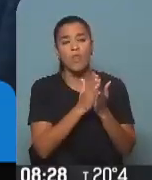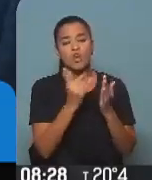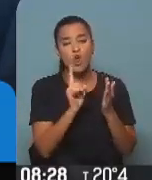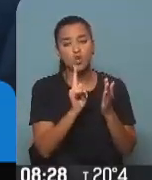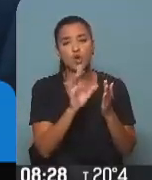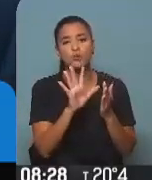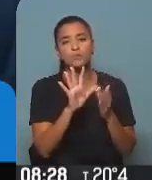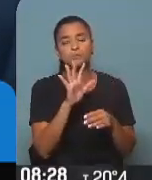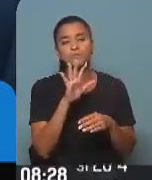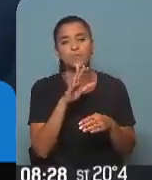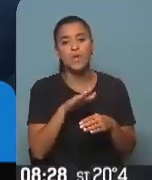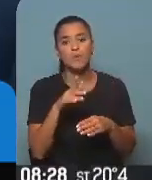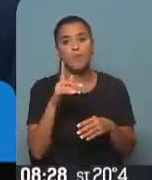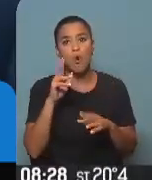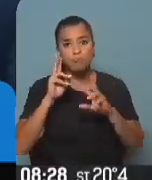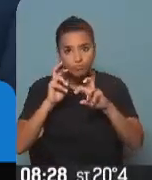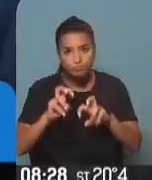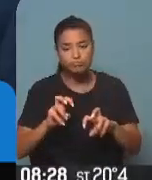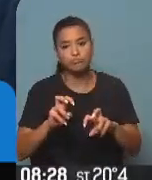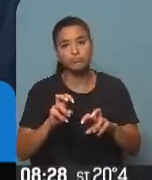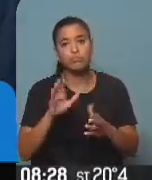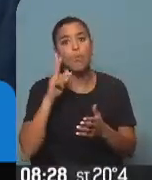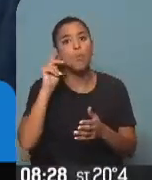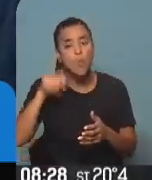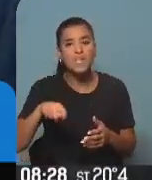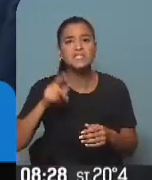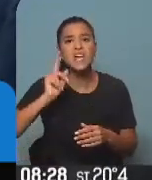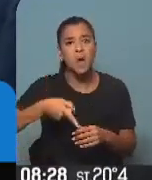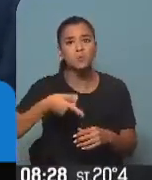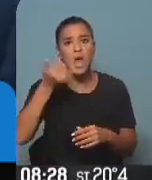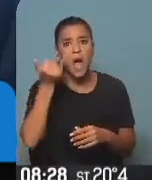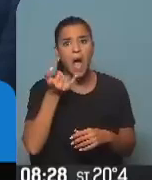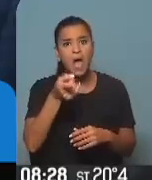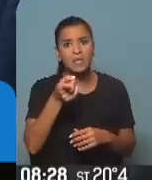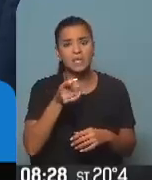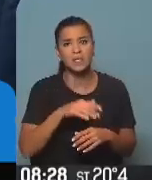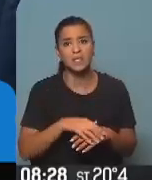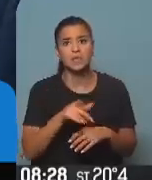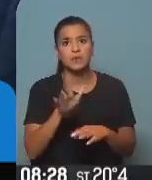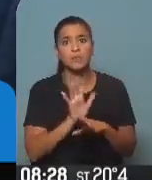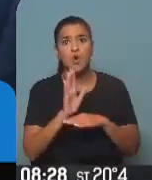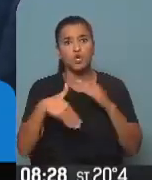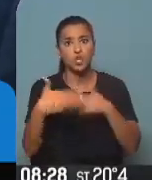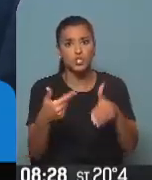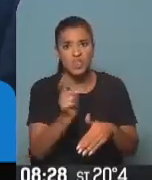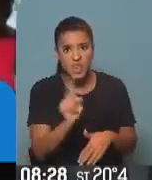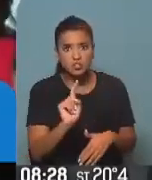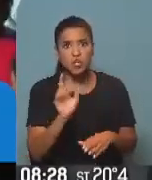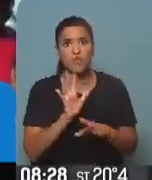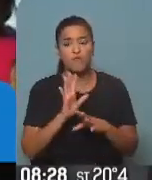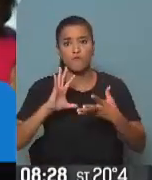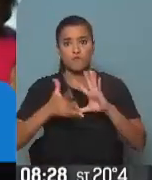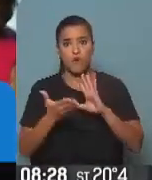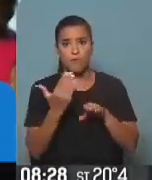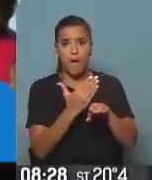está en la auditoría como un juez que tiene causas que no han, se han desarrollado de acuerdo a los parámetros que